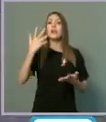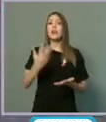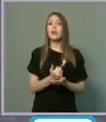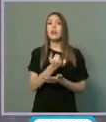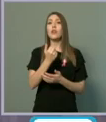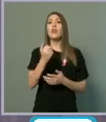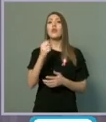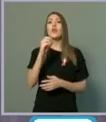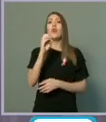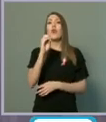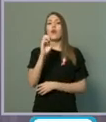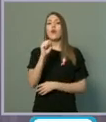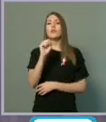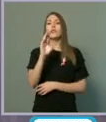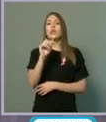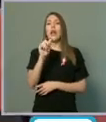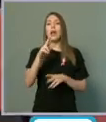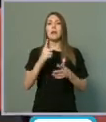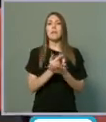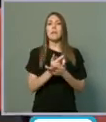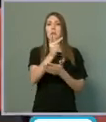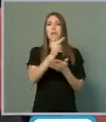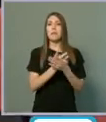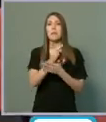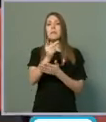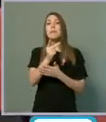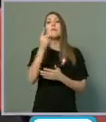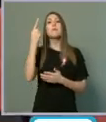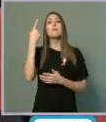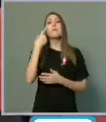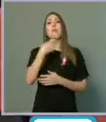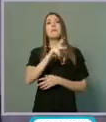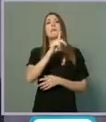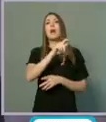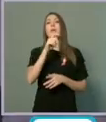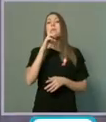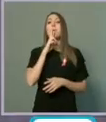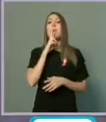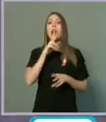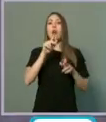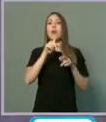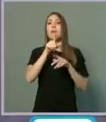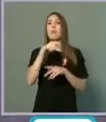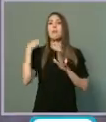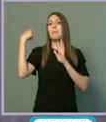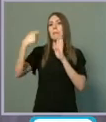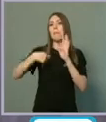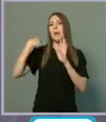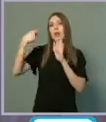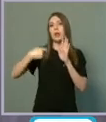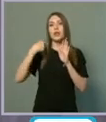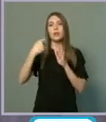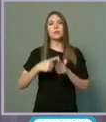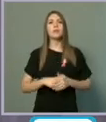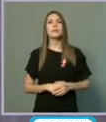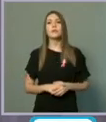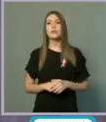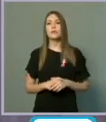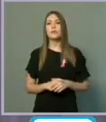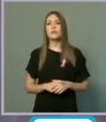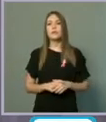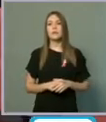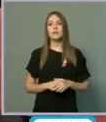de habla no inglesa, como le llaman ahora. Y luego, enfrente de él, está, digamos, el